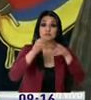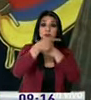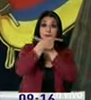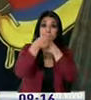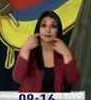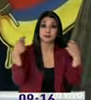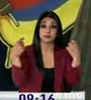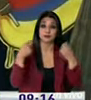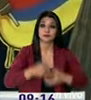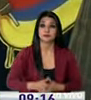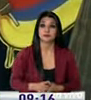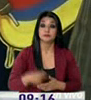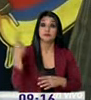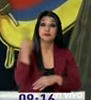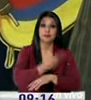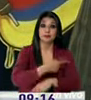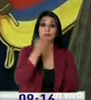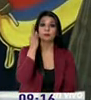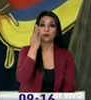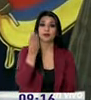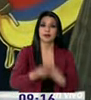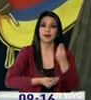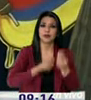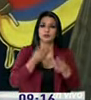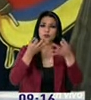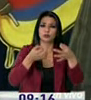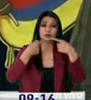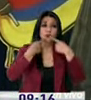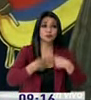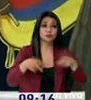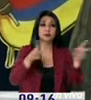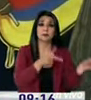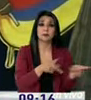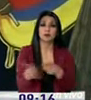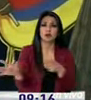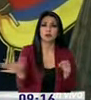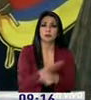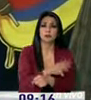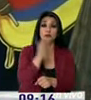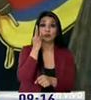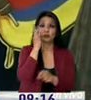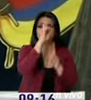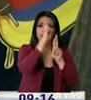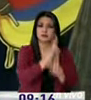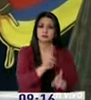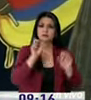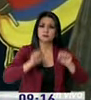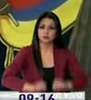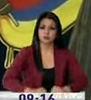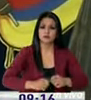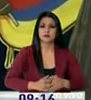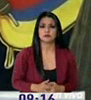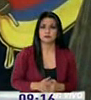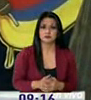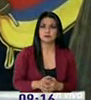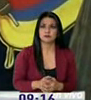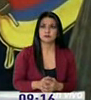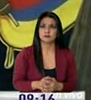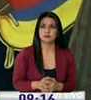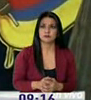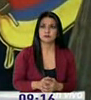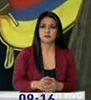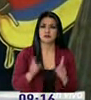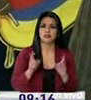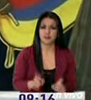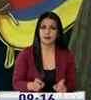marzo, Día de la Mujer, se va a lanzar un plan integral contra la violencia de la mujer que va a hacer que trabajen de